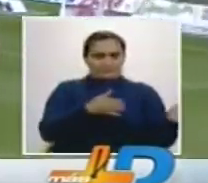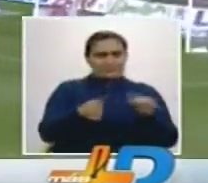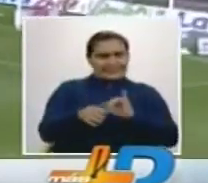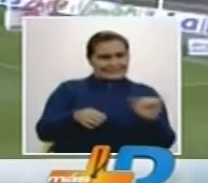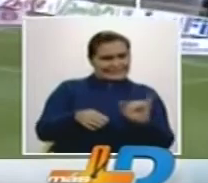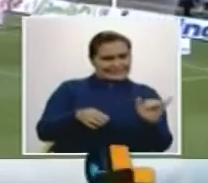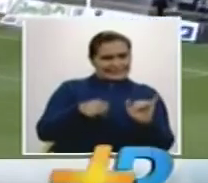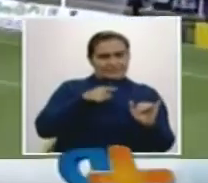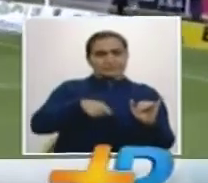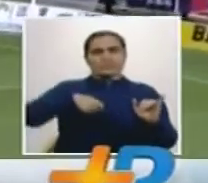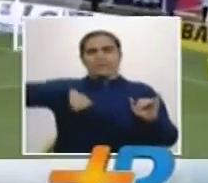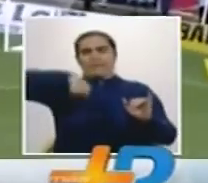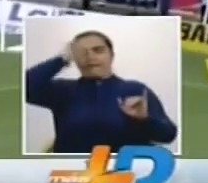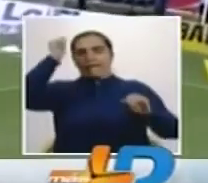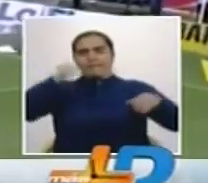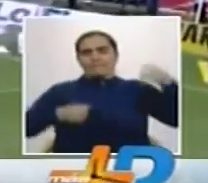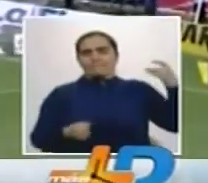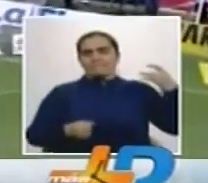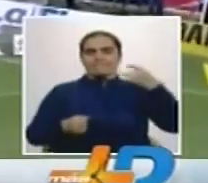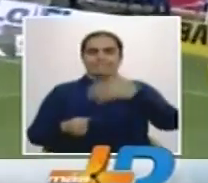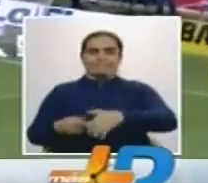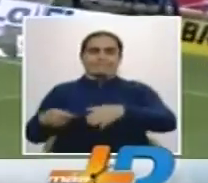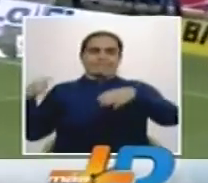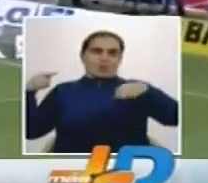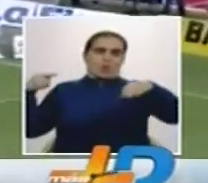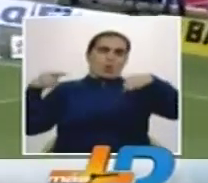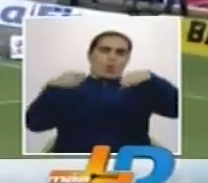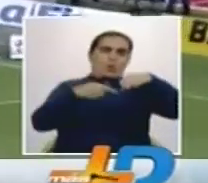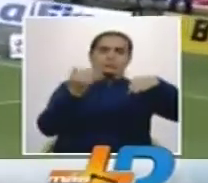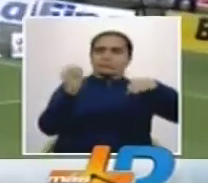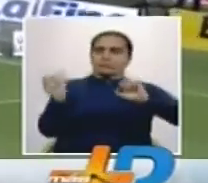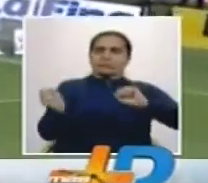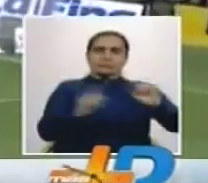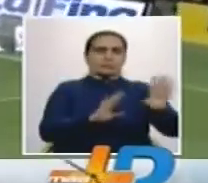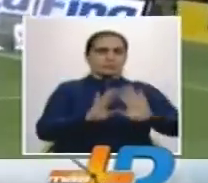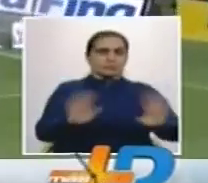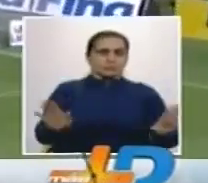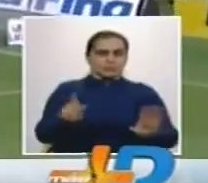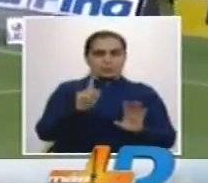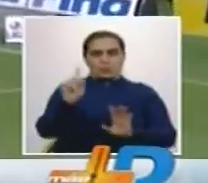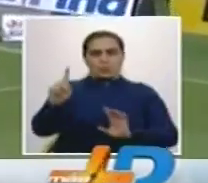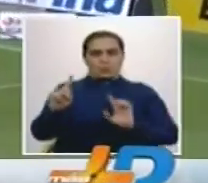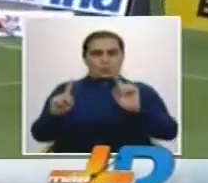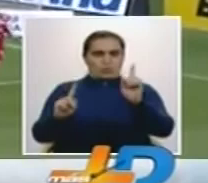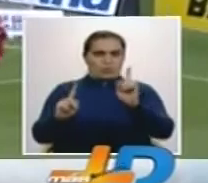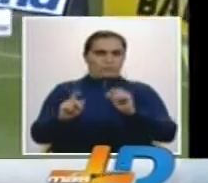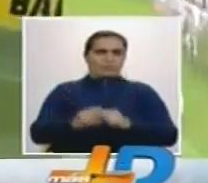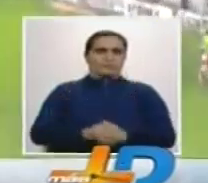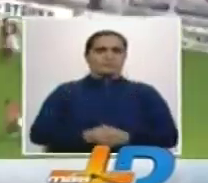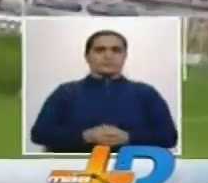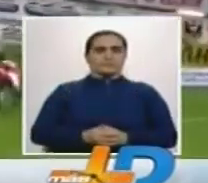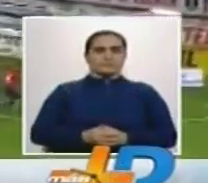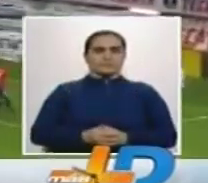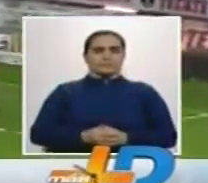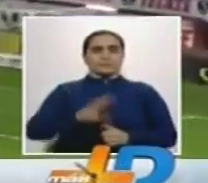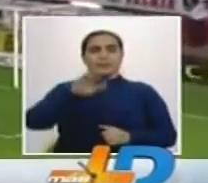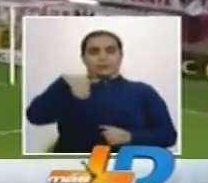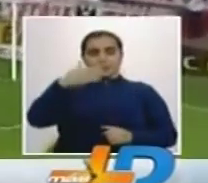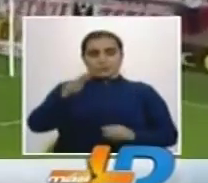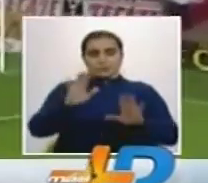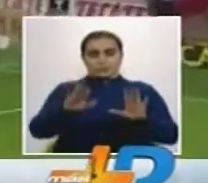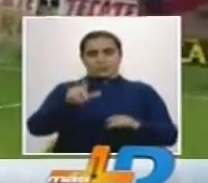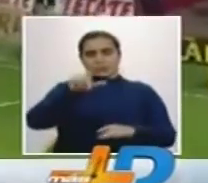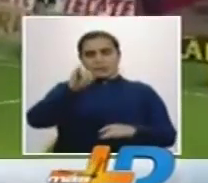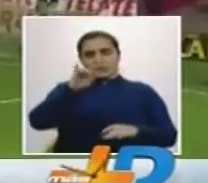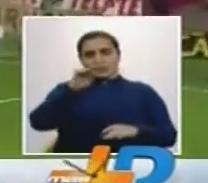y que culminó ganándole la espalda al defensa rival y sin preocupación marcó el 1-1 parcial. Por su parte,